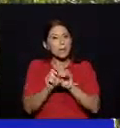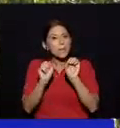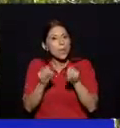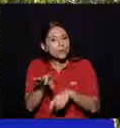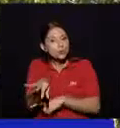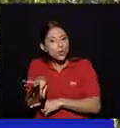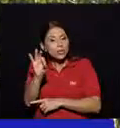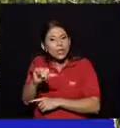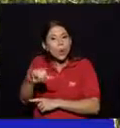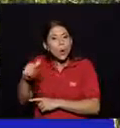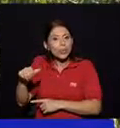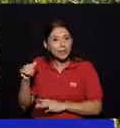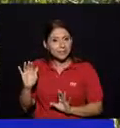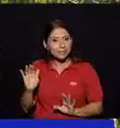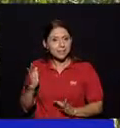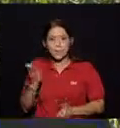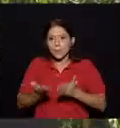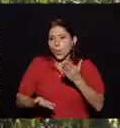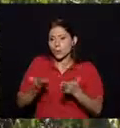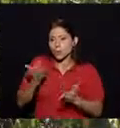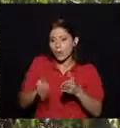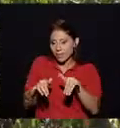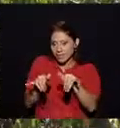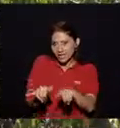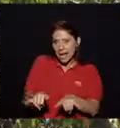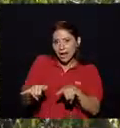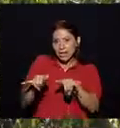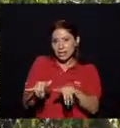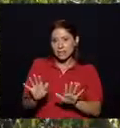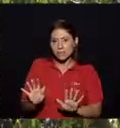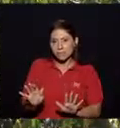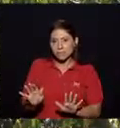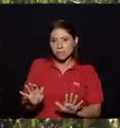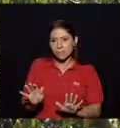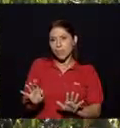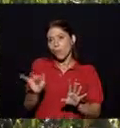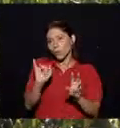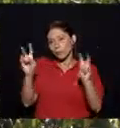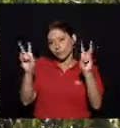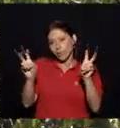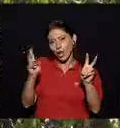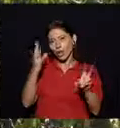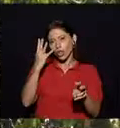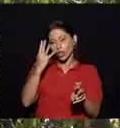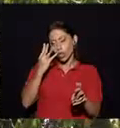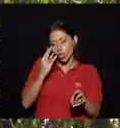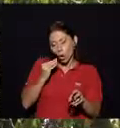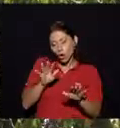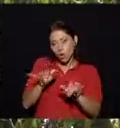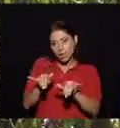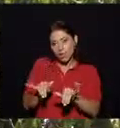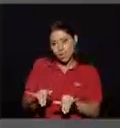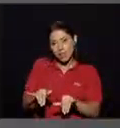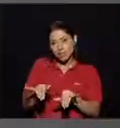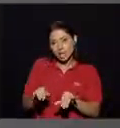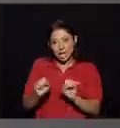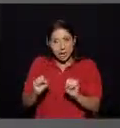que posiblemente están ahí, que están, podríamos decir, dormidas, que pueden potenciar el crecimiento